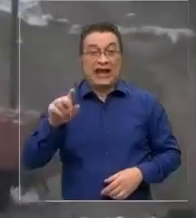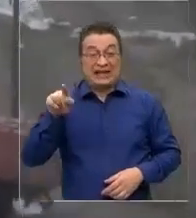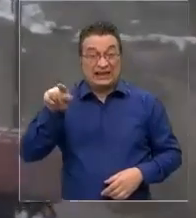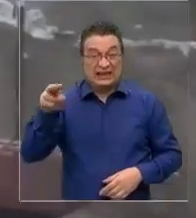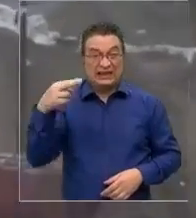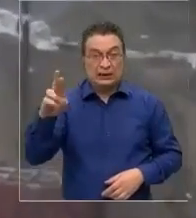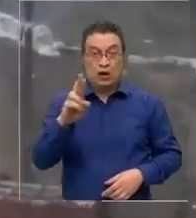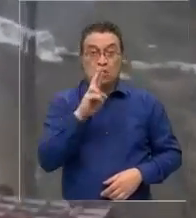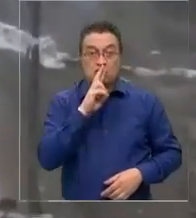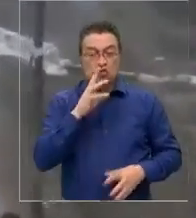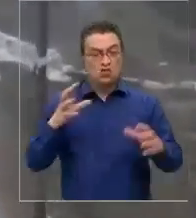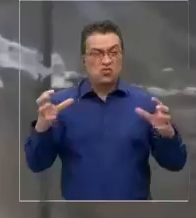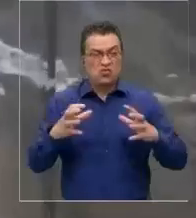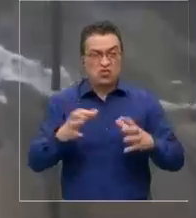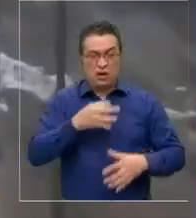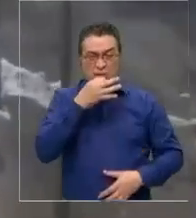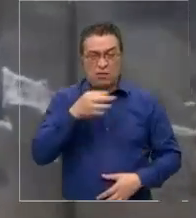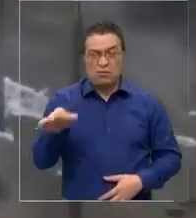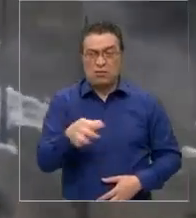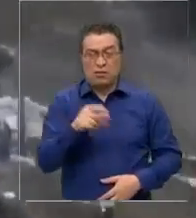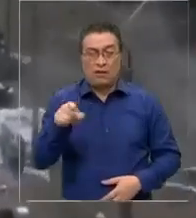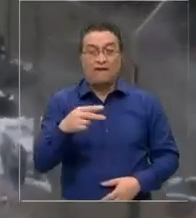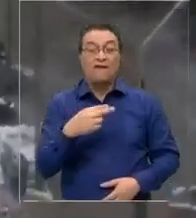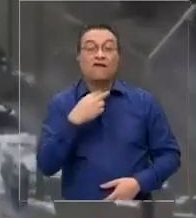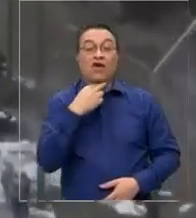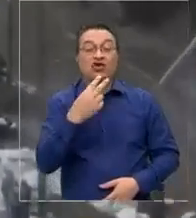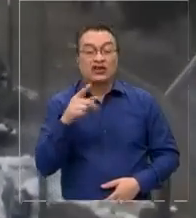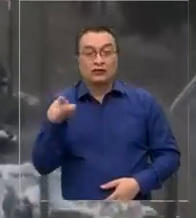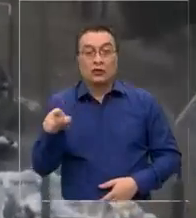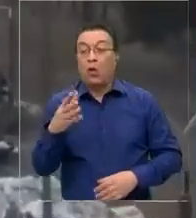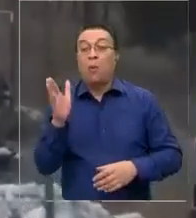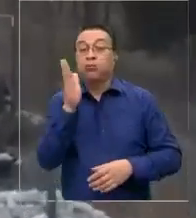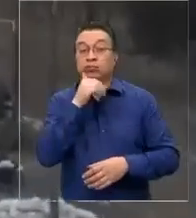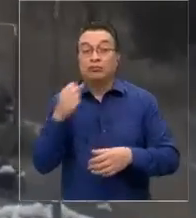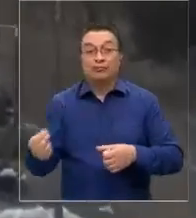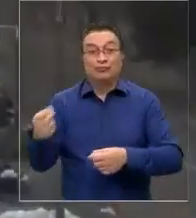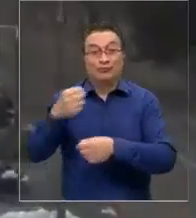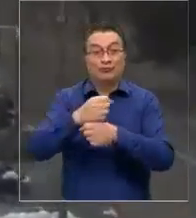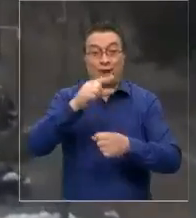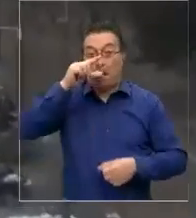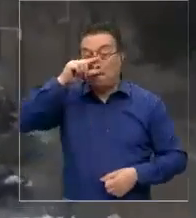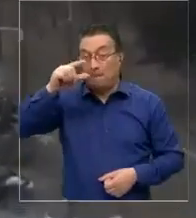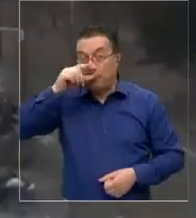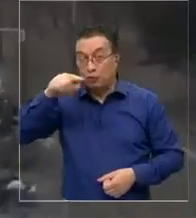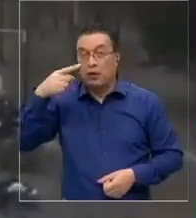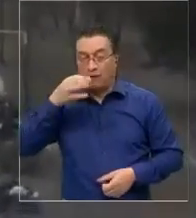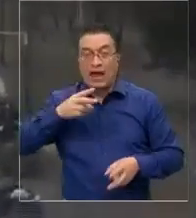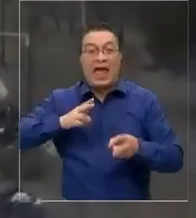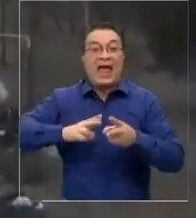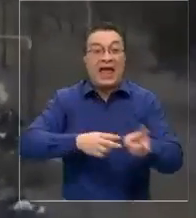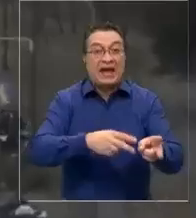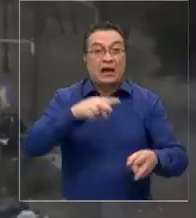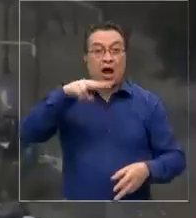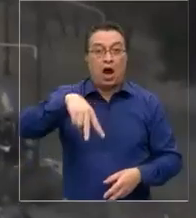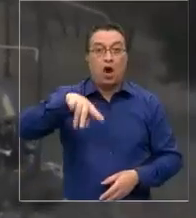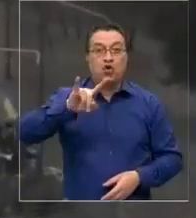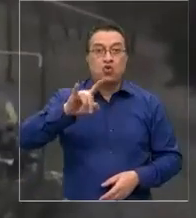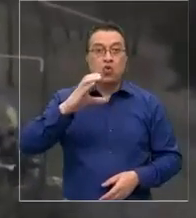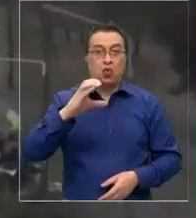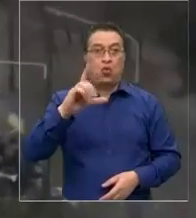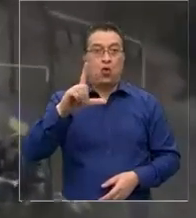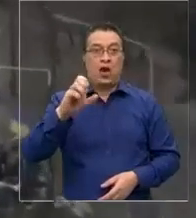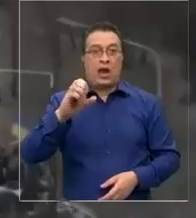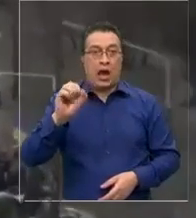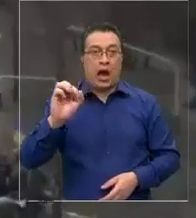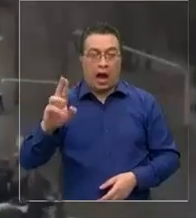del canciller de Rusia, Sergei Lavrov, que se ha convertido en una especie de vocero ante la ausencia de Vladimir Putin, quien habló de guerra nuclear. Ocupó esas palabras y